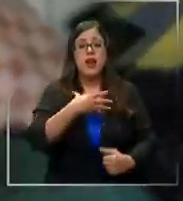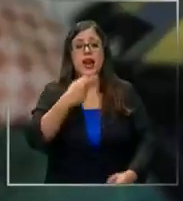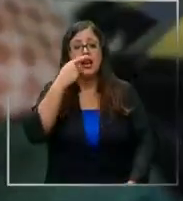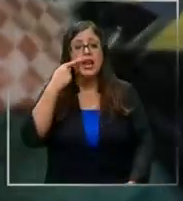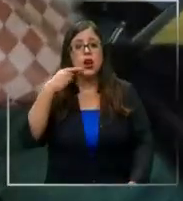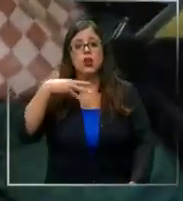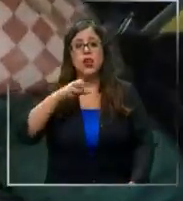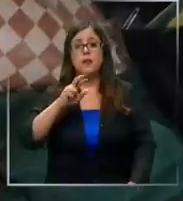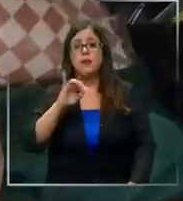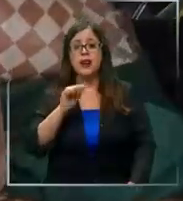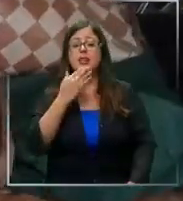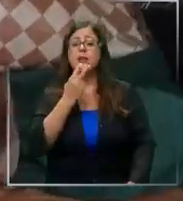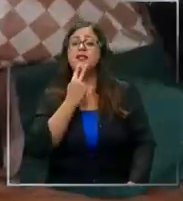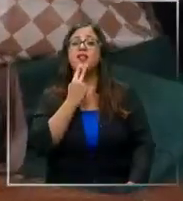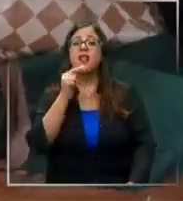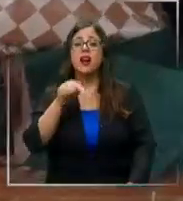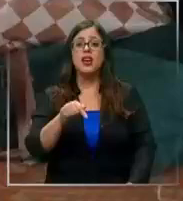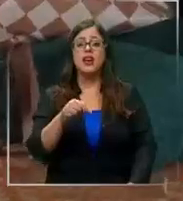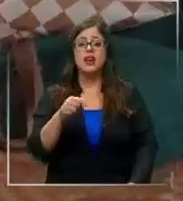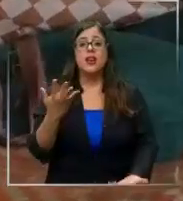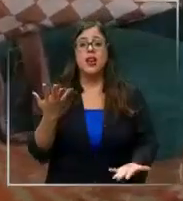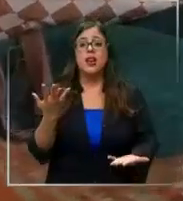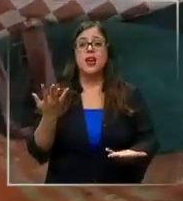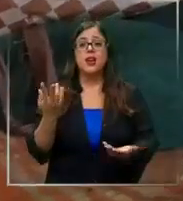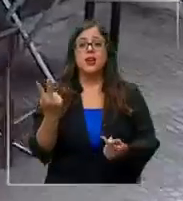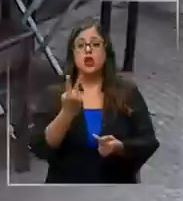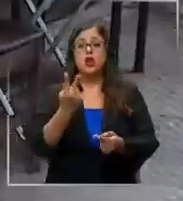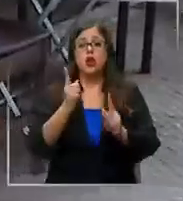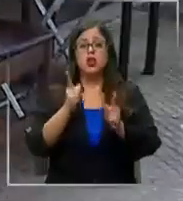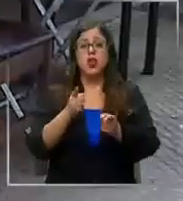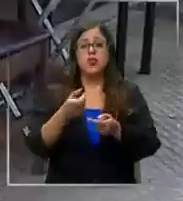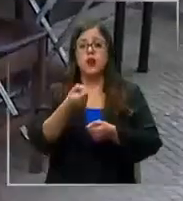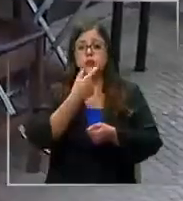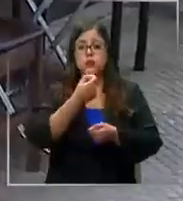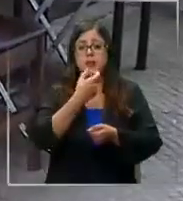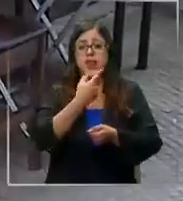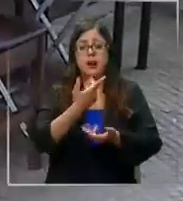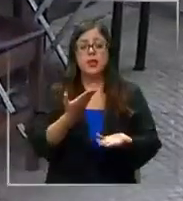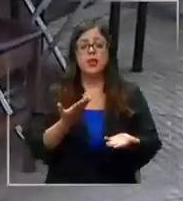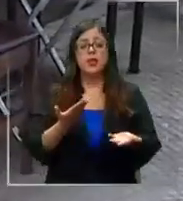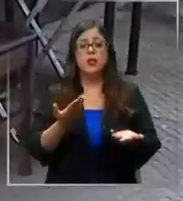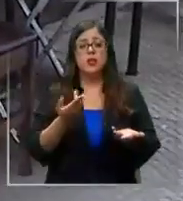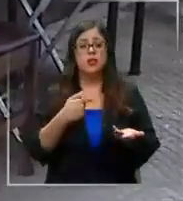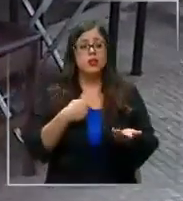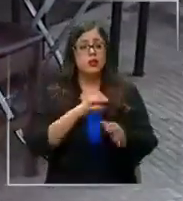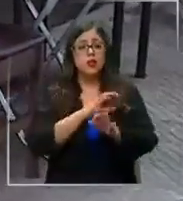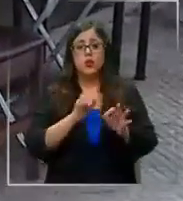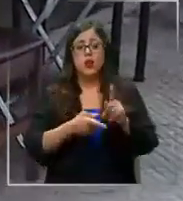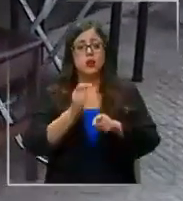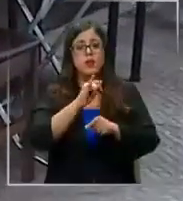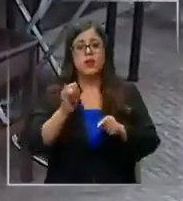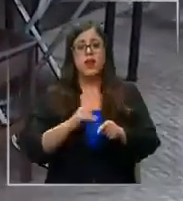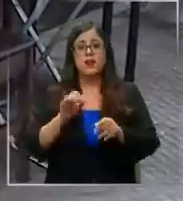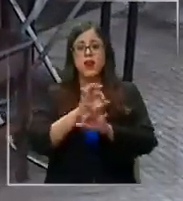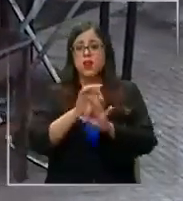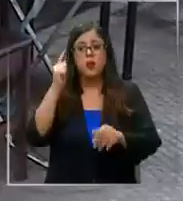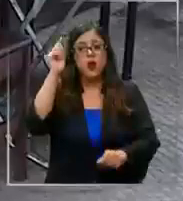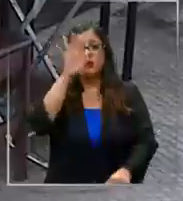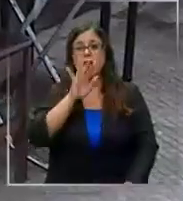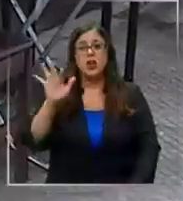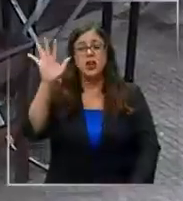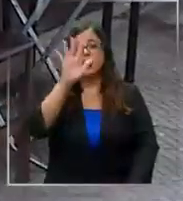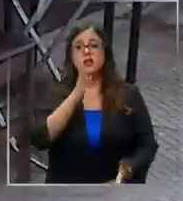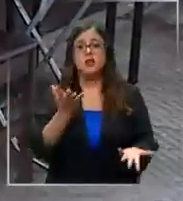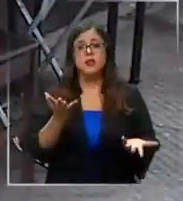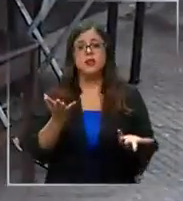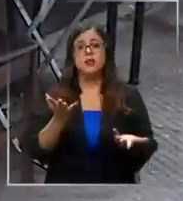también vive en este lugar. Ambos deben tomar medicamentos. Nunca había pasado por esto, primera vez. No se lo imaginó. Más